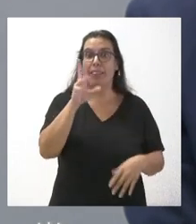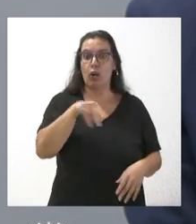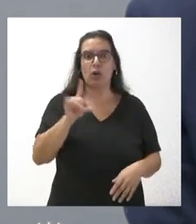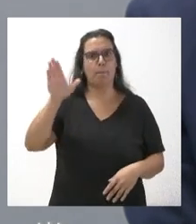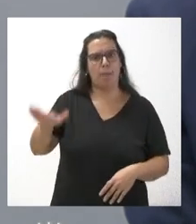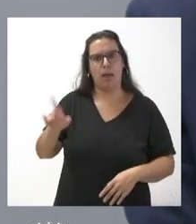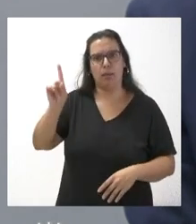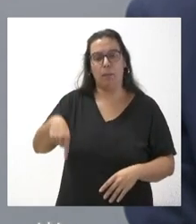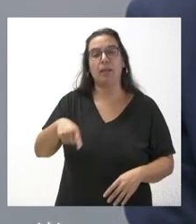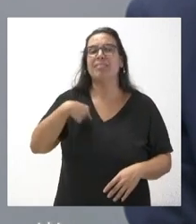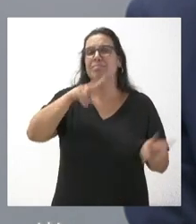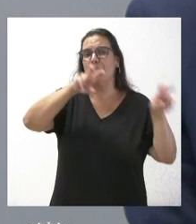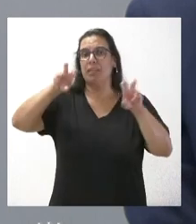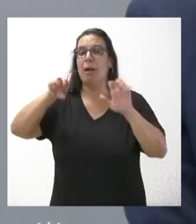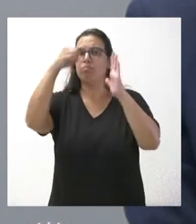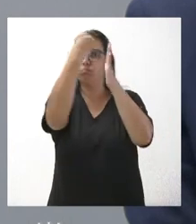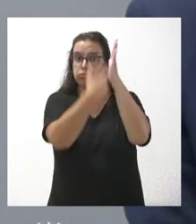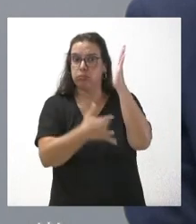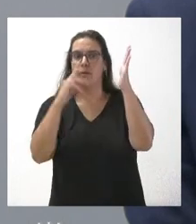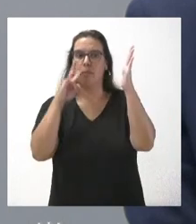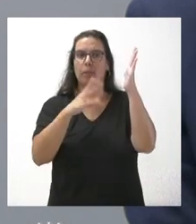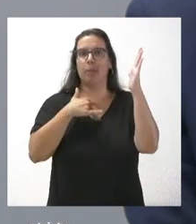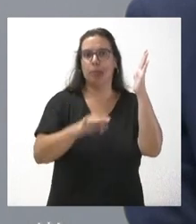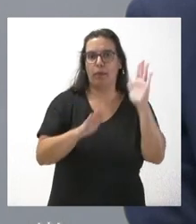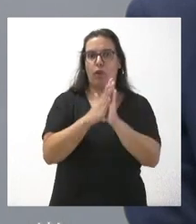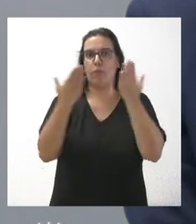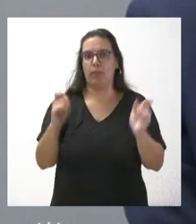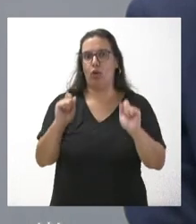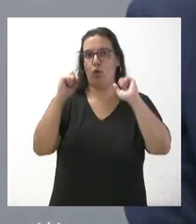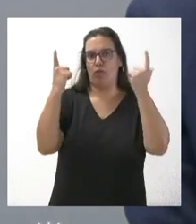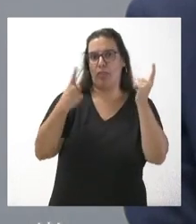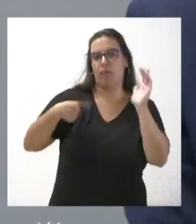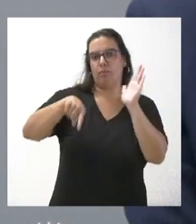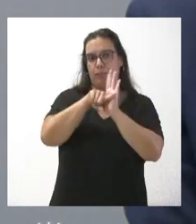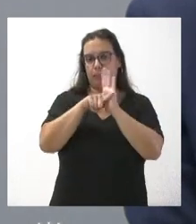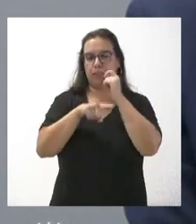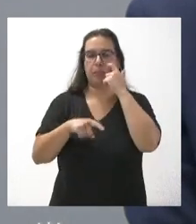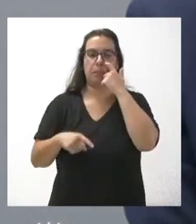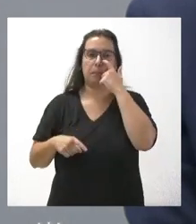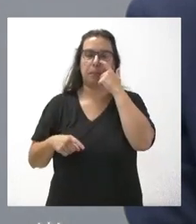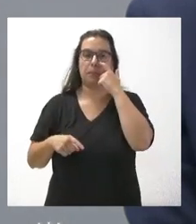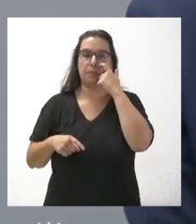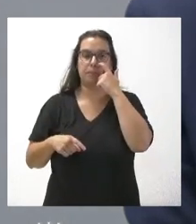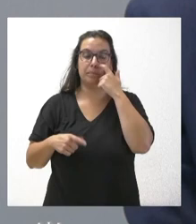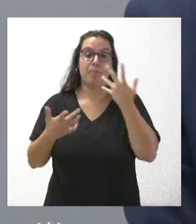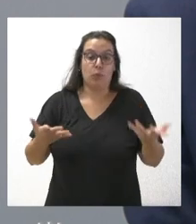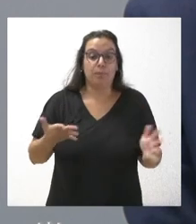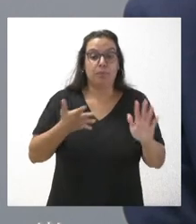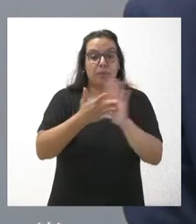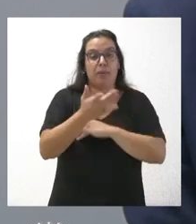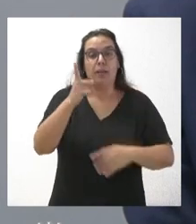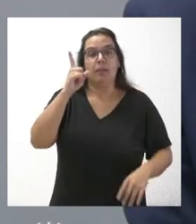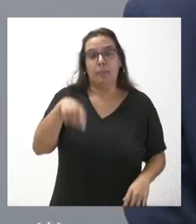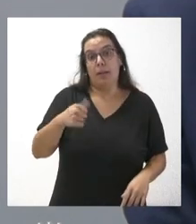afecta, por tanto, una serie de aspectos que vienen en la resolución publicada hoy en el Boletín Oficial de Castilla y León y que, bueno, nos permite también,